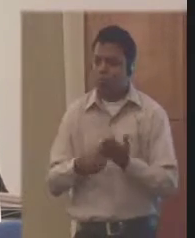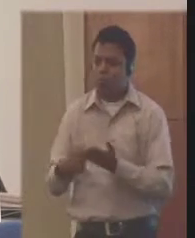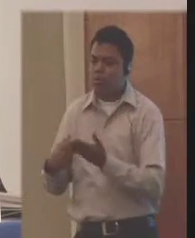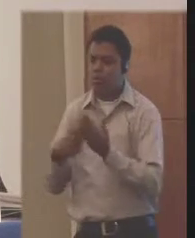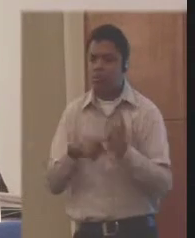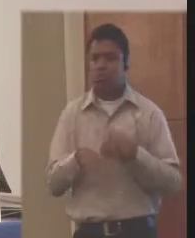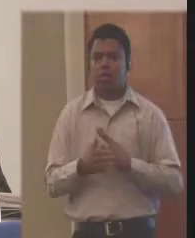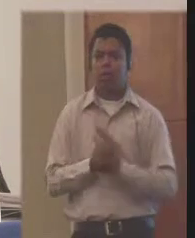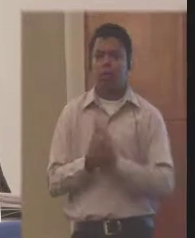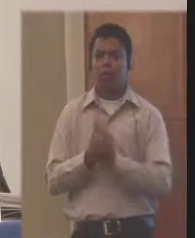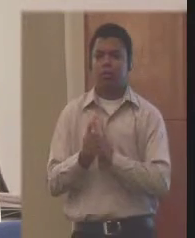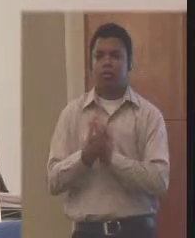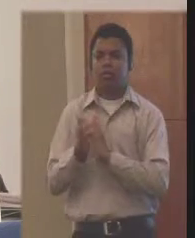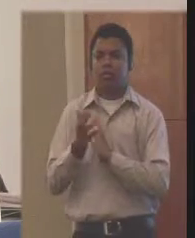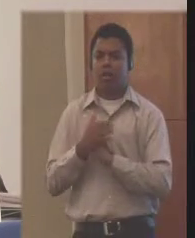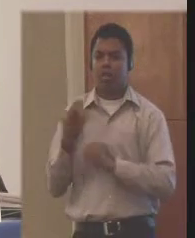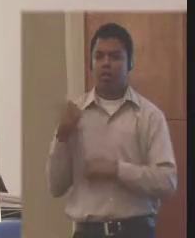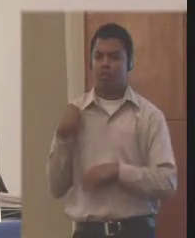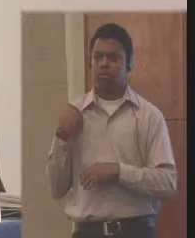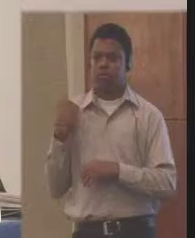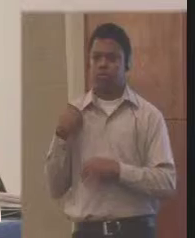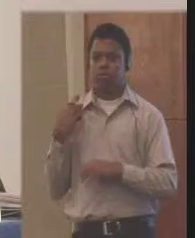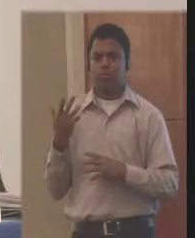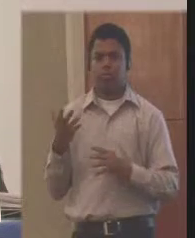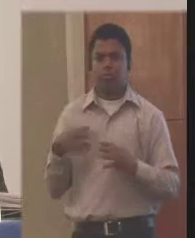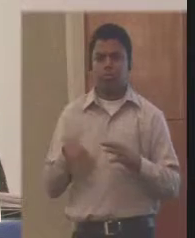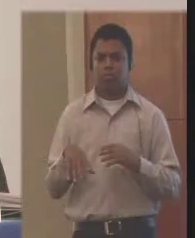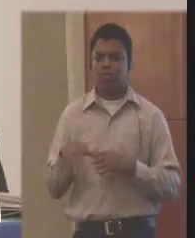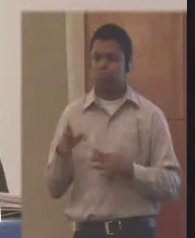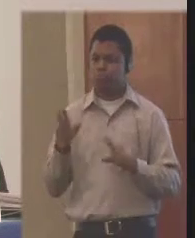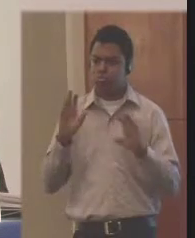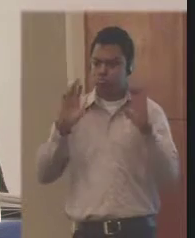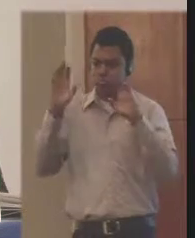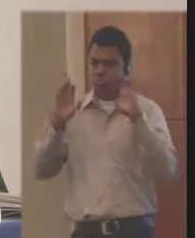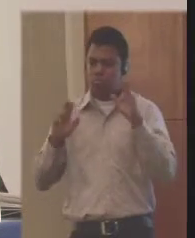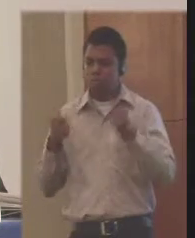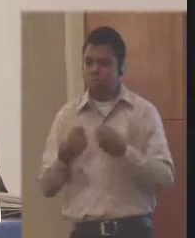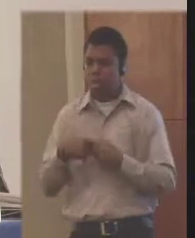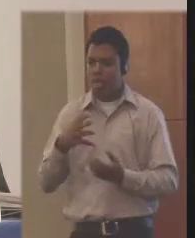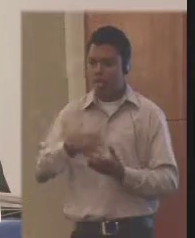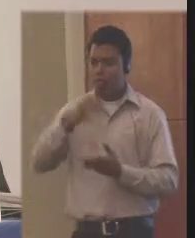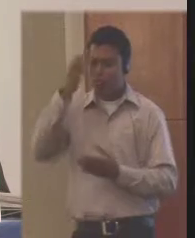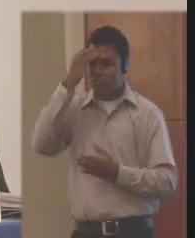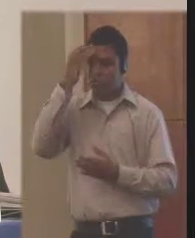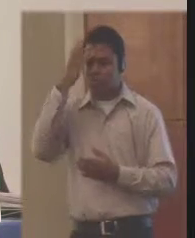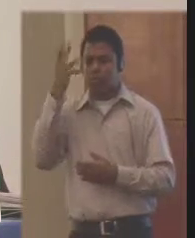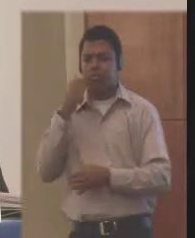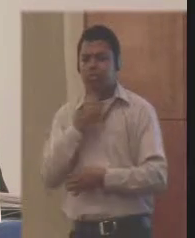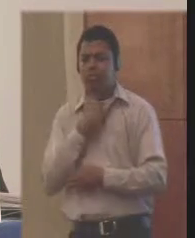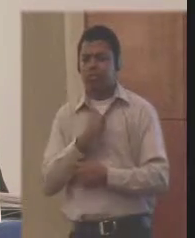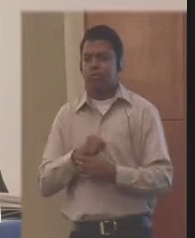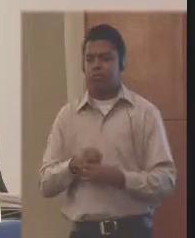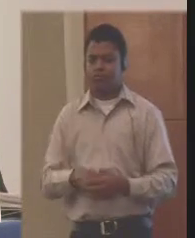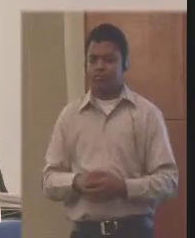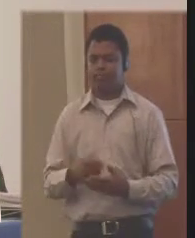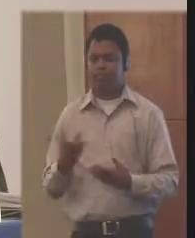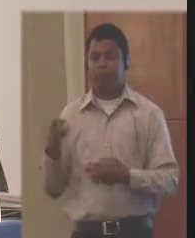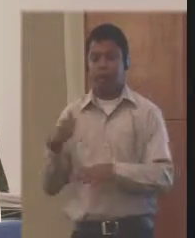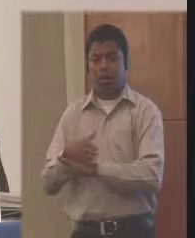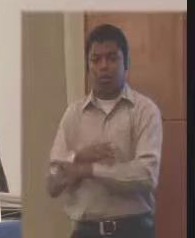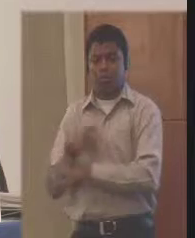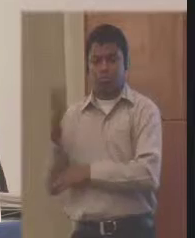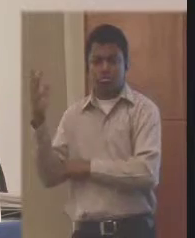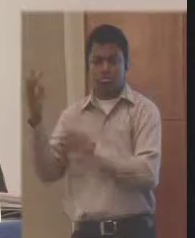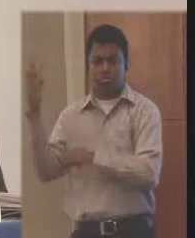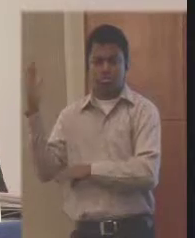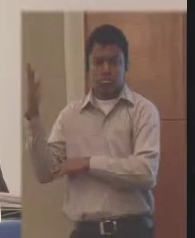son basados en conocimiento. Su punto de partida de su presentación fue el tema probabilístico de riesgo, que implica por